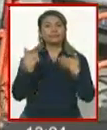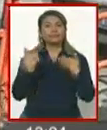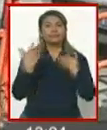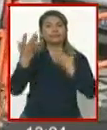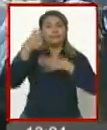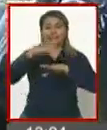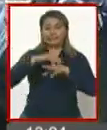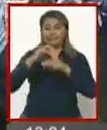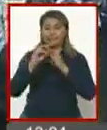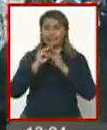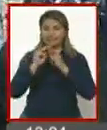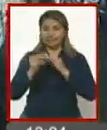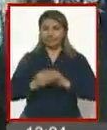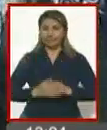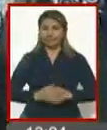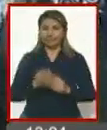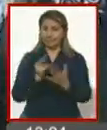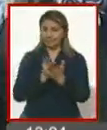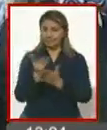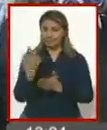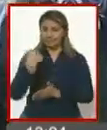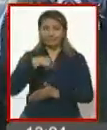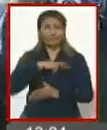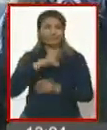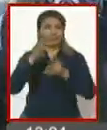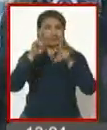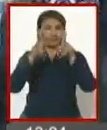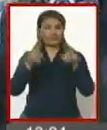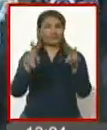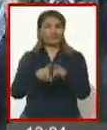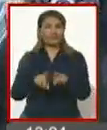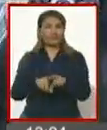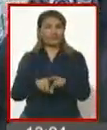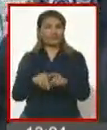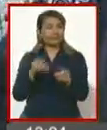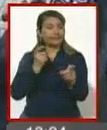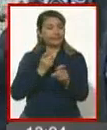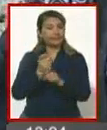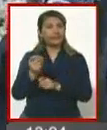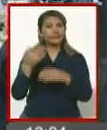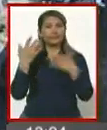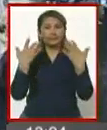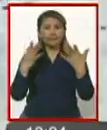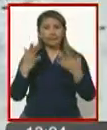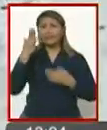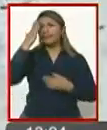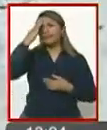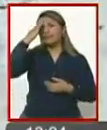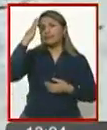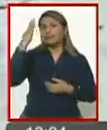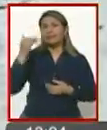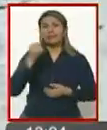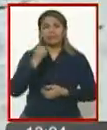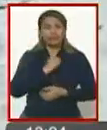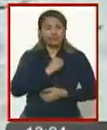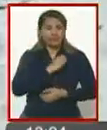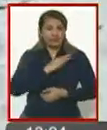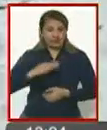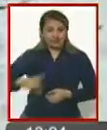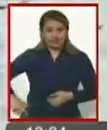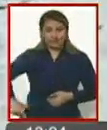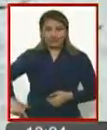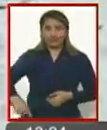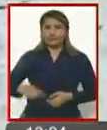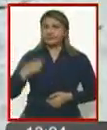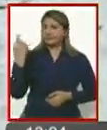líneas de micros. Bueno, la verdad es que nosotros como vecinos también somos afectados. ¿Por qué? Porque el gobierno municipal,